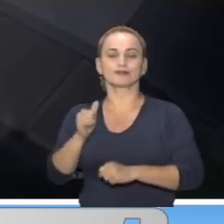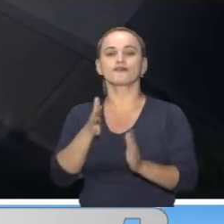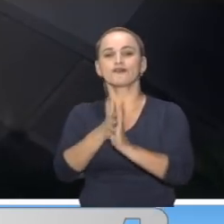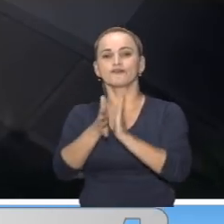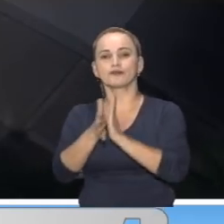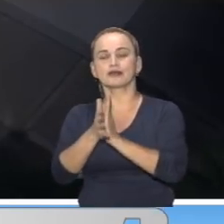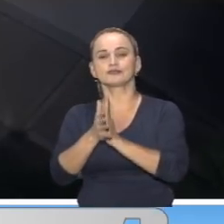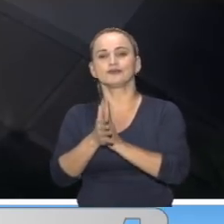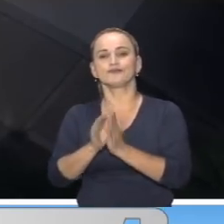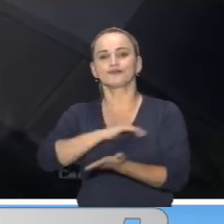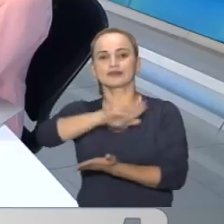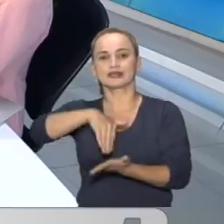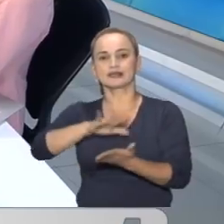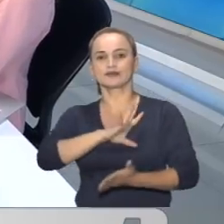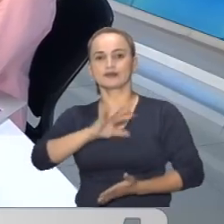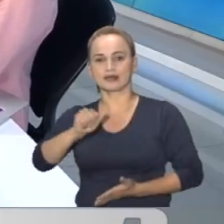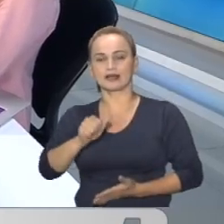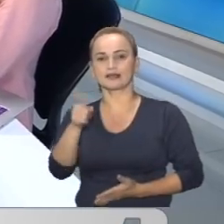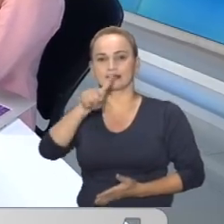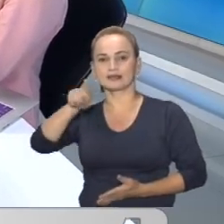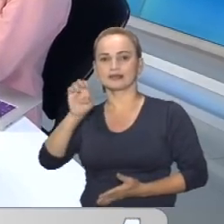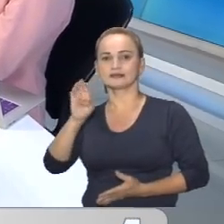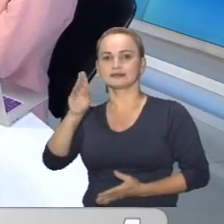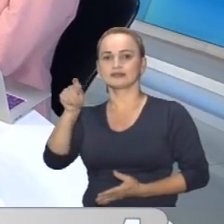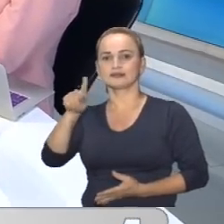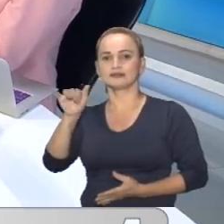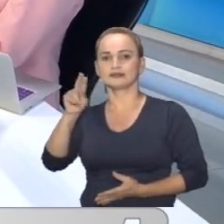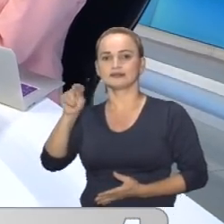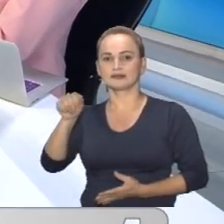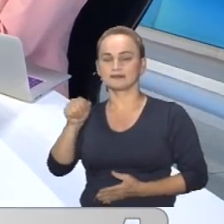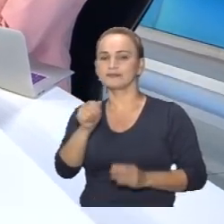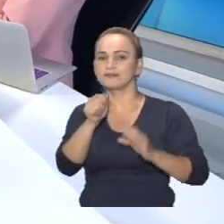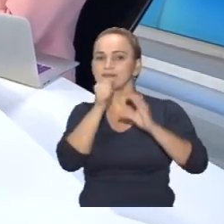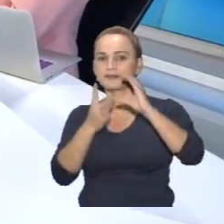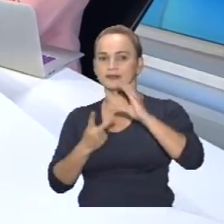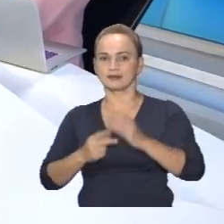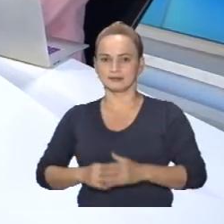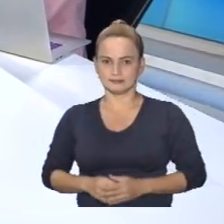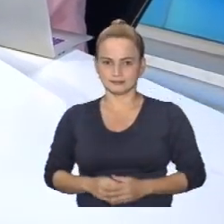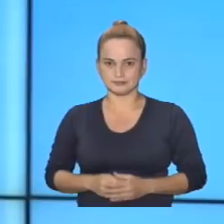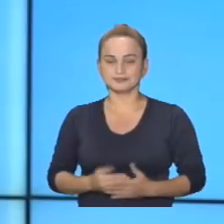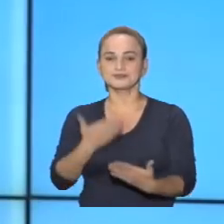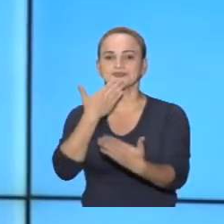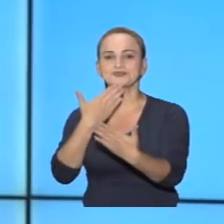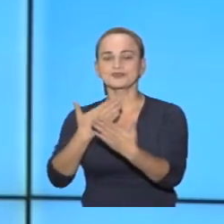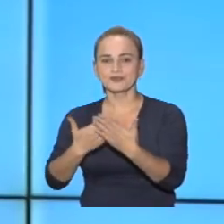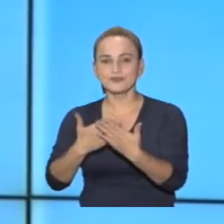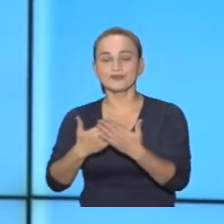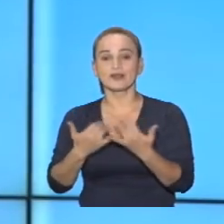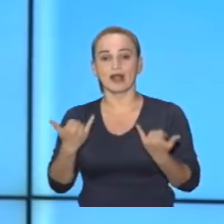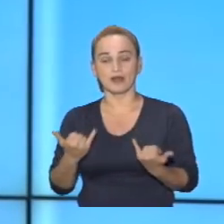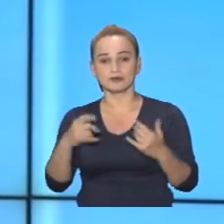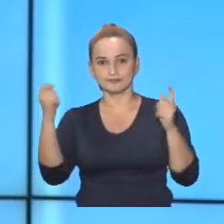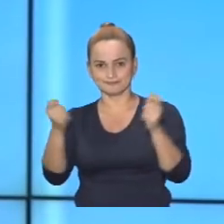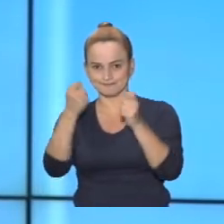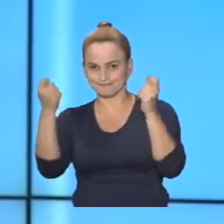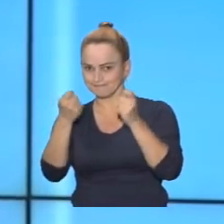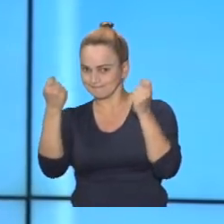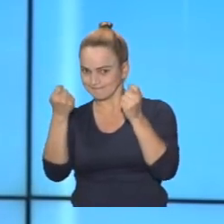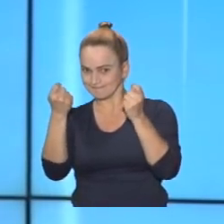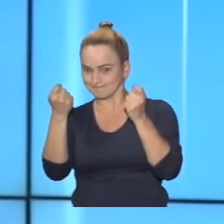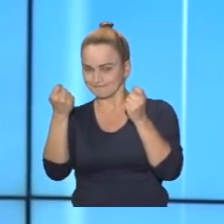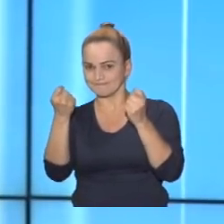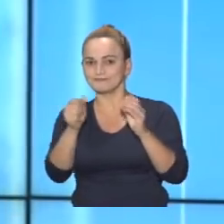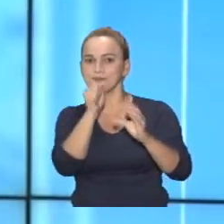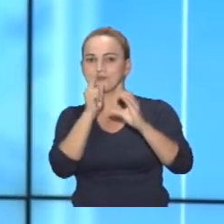ahora la información desde el centro de Cali. Sebastián Bedoya, Noticentro 1, CMI. Sebastián, muchas gracias. Con esta información hacemos una